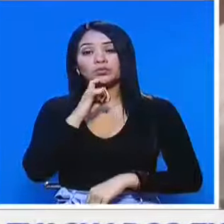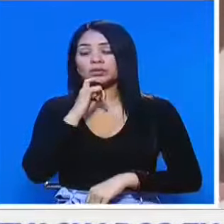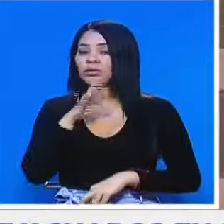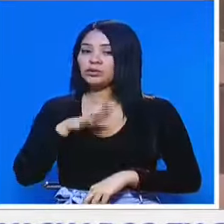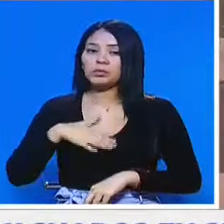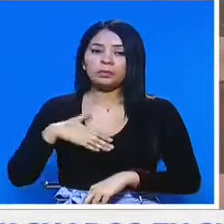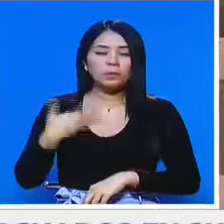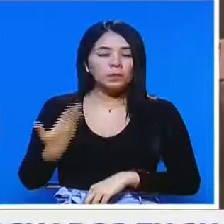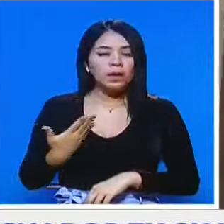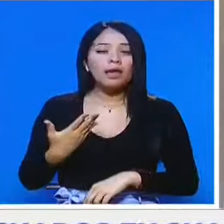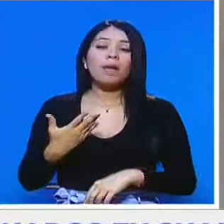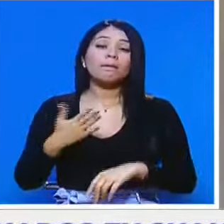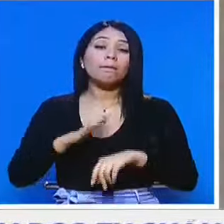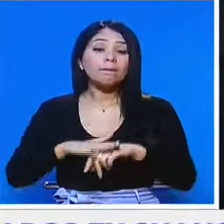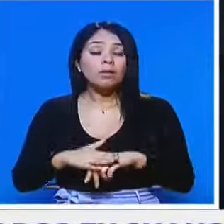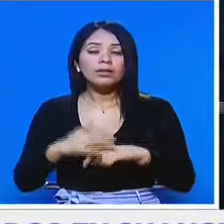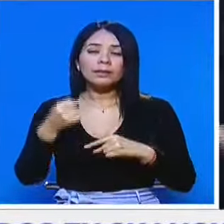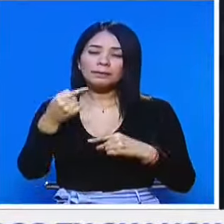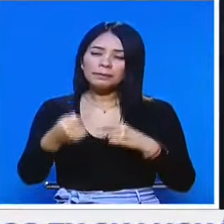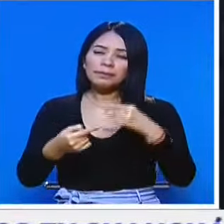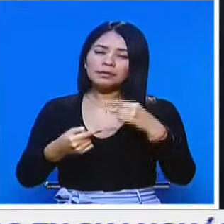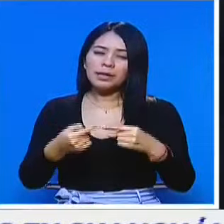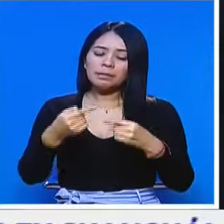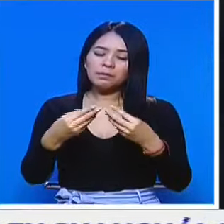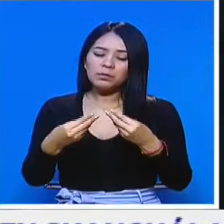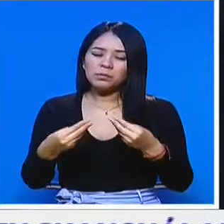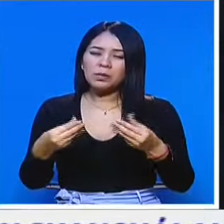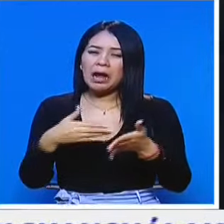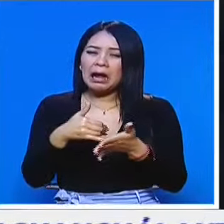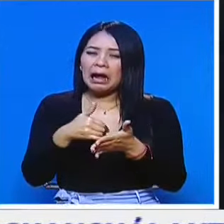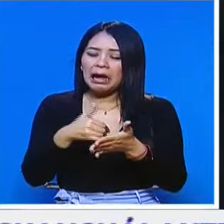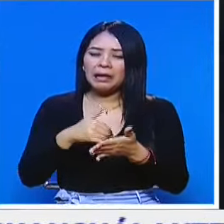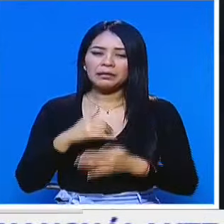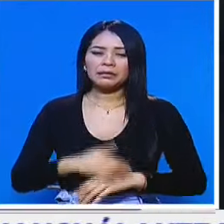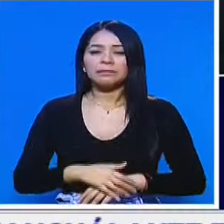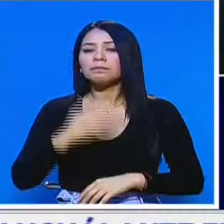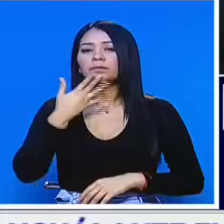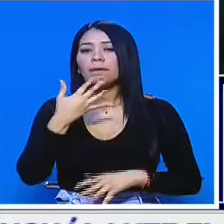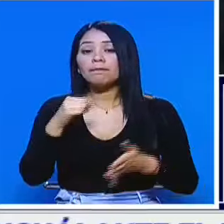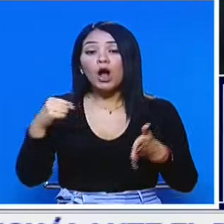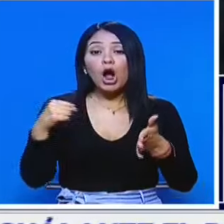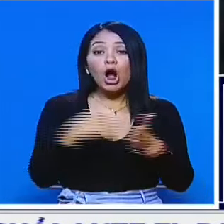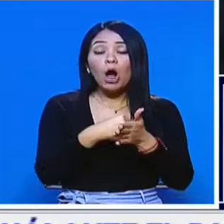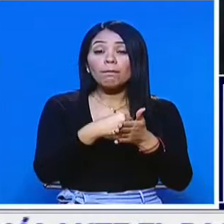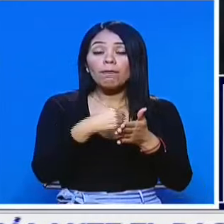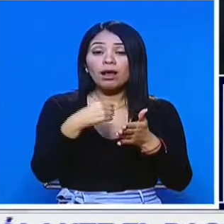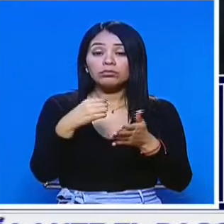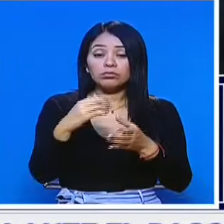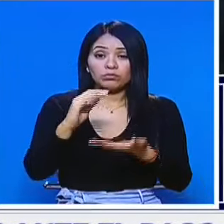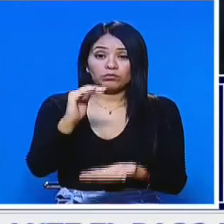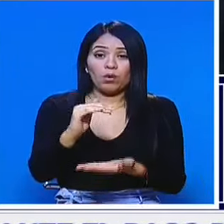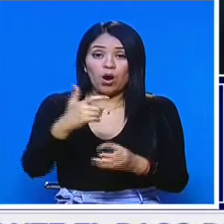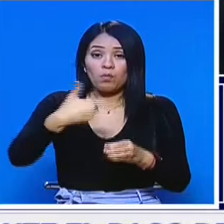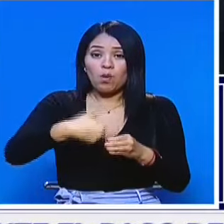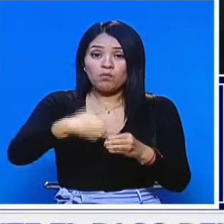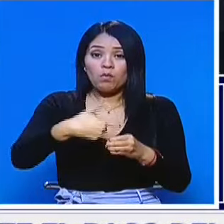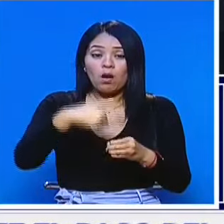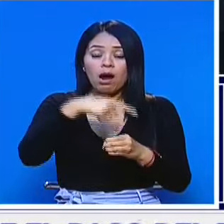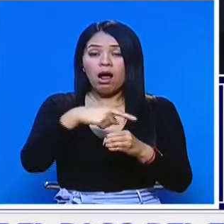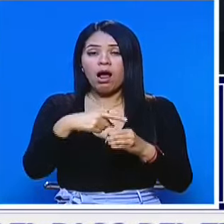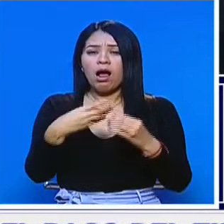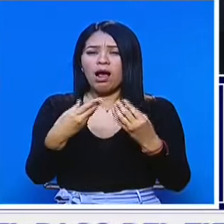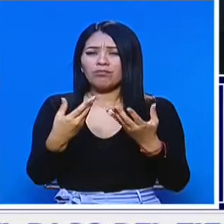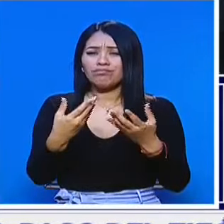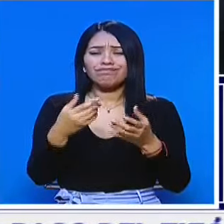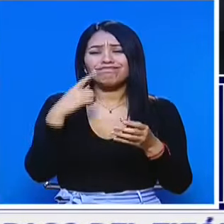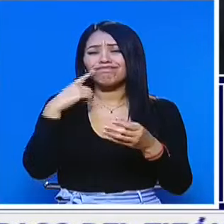material también puede deteriorarse. Si el cilindro recibe cualquier impacto, cualquier golpe, el cuerpo del cilindro, por supuesto, se va a desgastar,